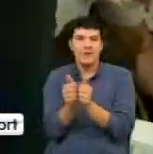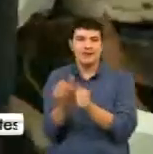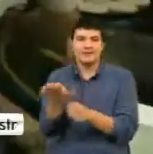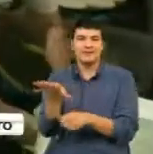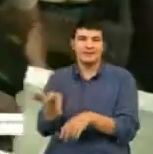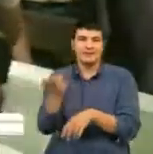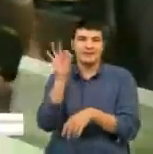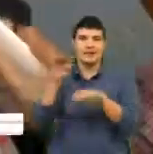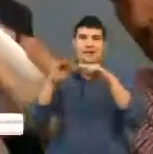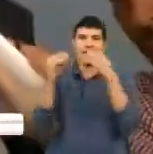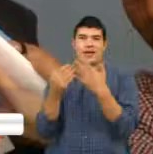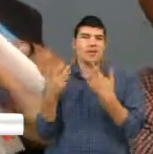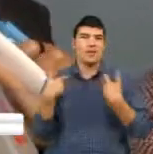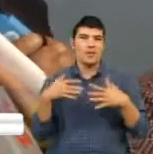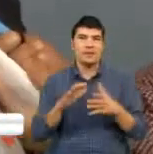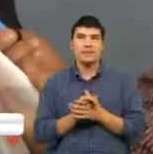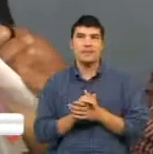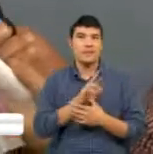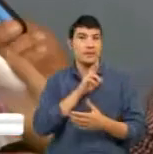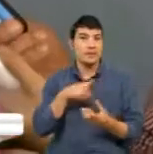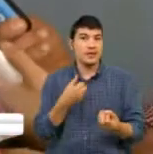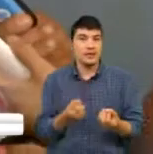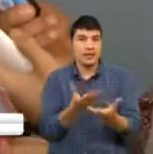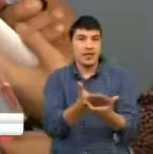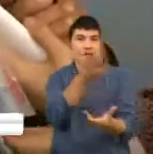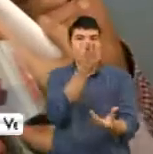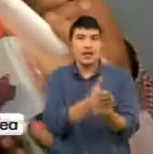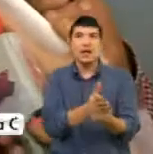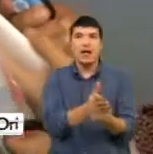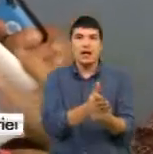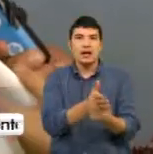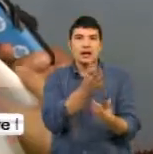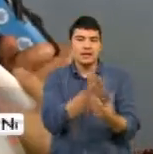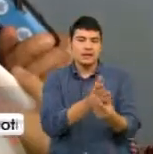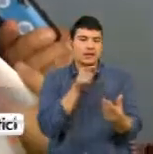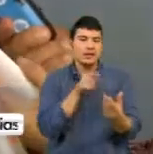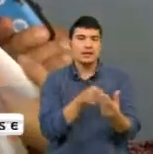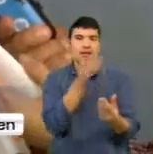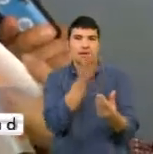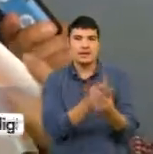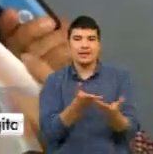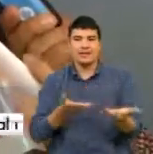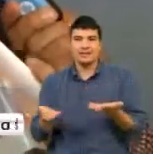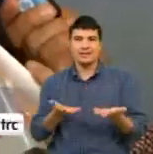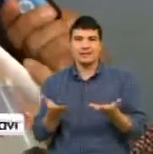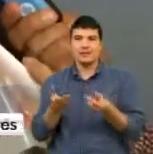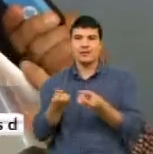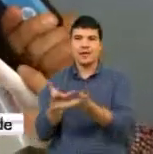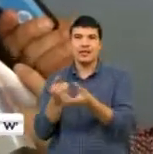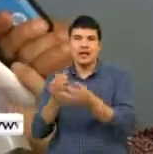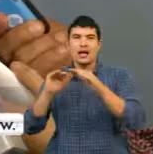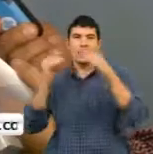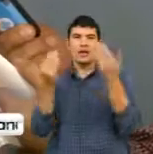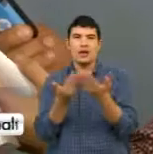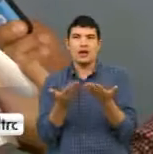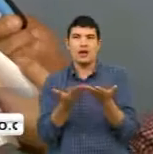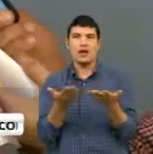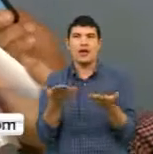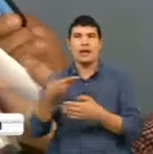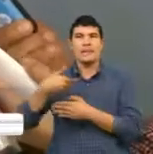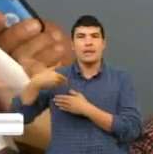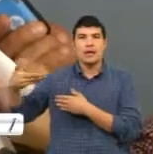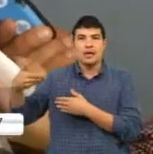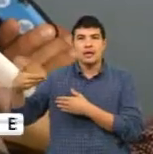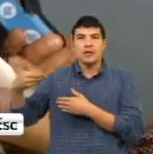al azar. Entregamos una carpeta con las 2.100 sedes donde se presta el servicio para que cada quien escogiera dónde ir. Le pedimos a